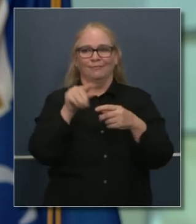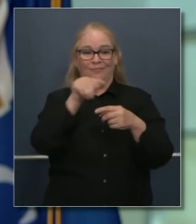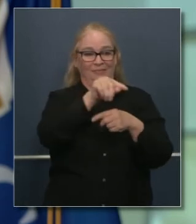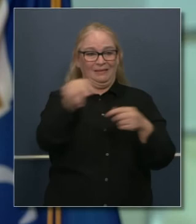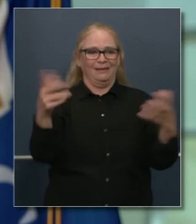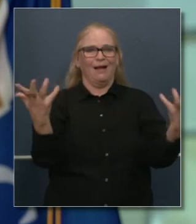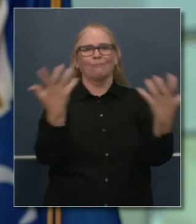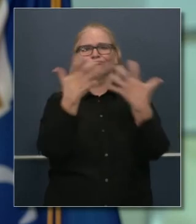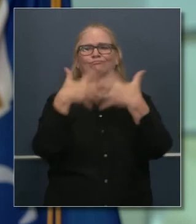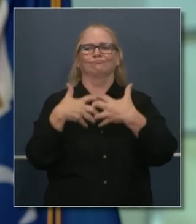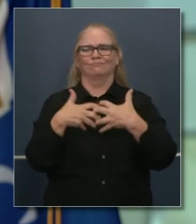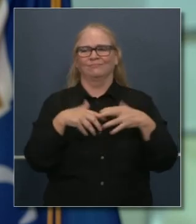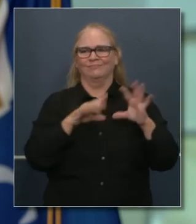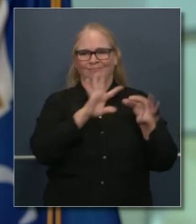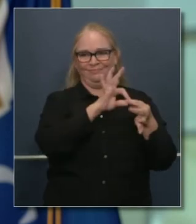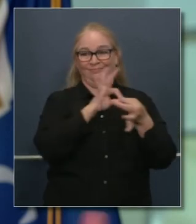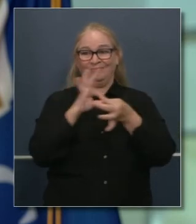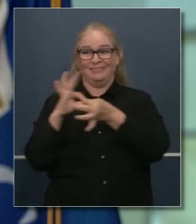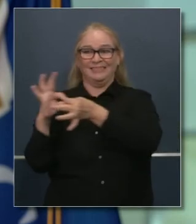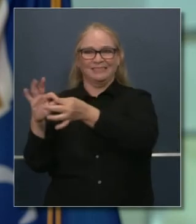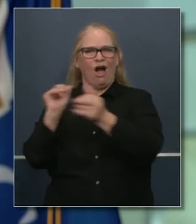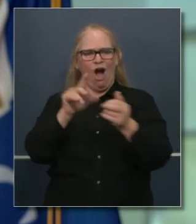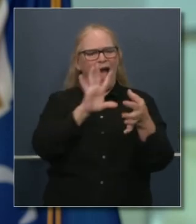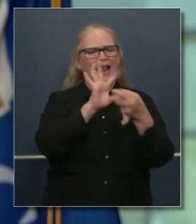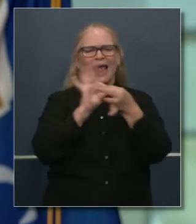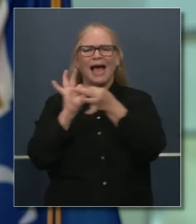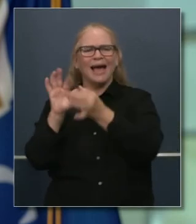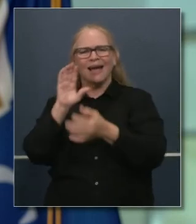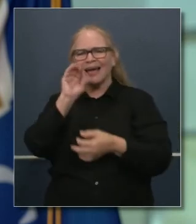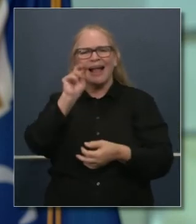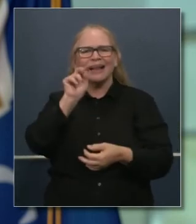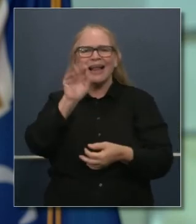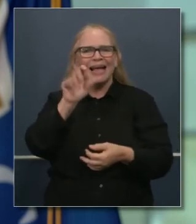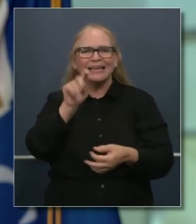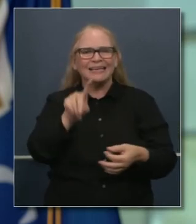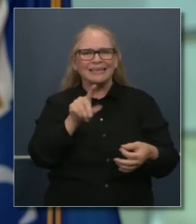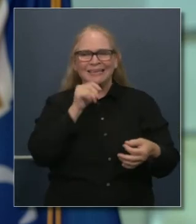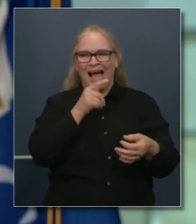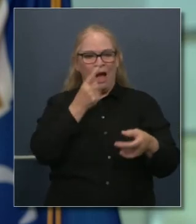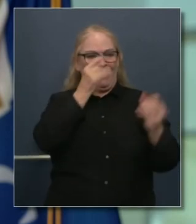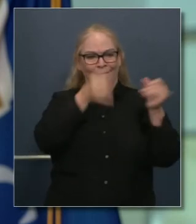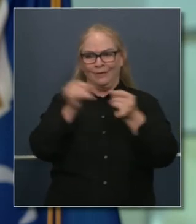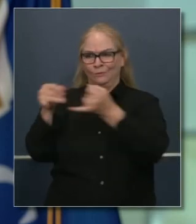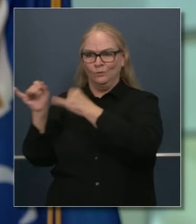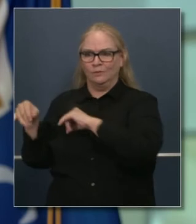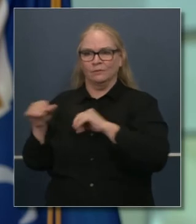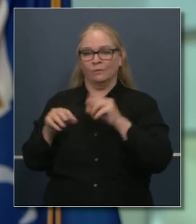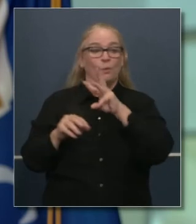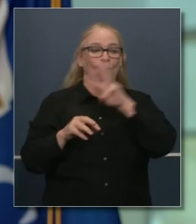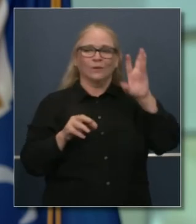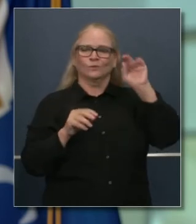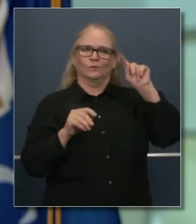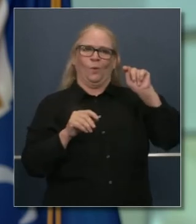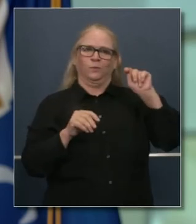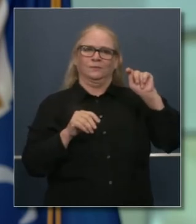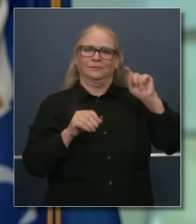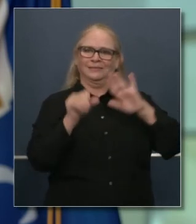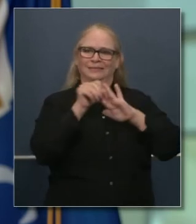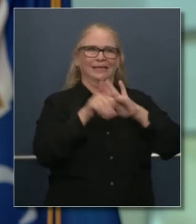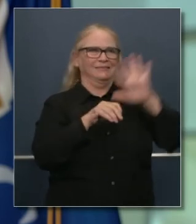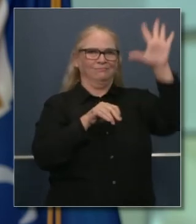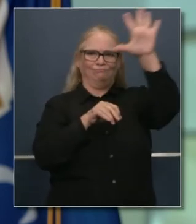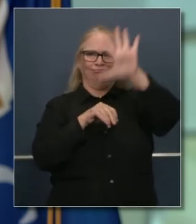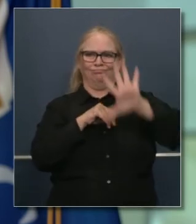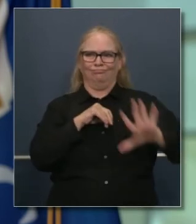regionalización es una de las cosas que no solo puede conectar a una red más amplia regional para los